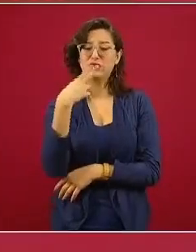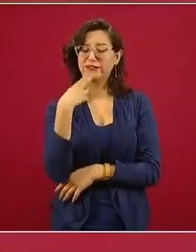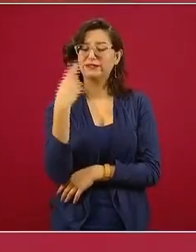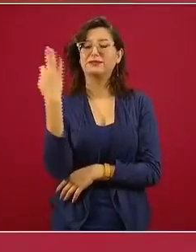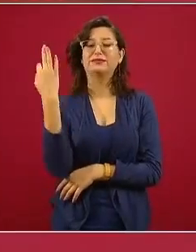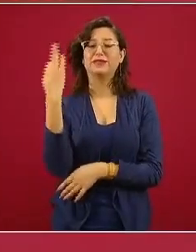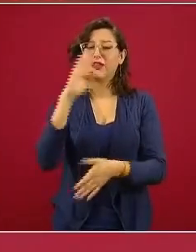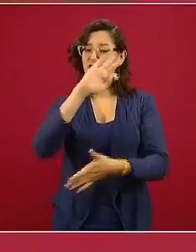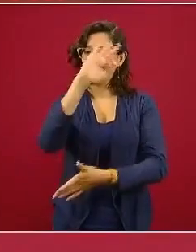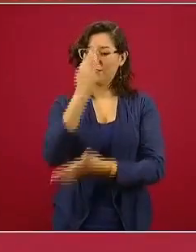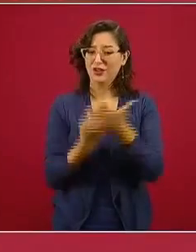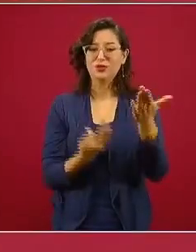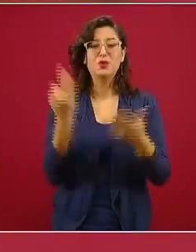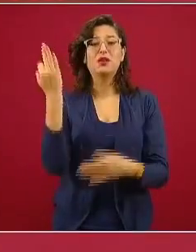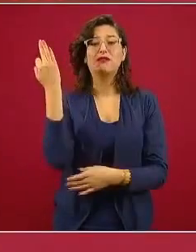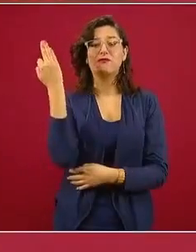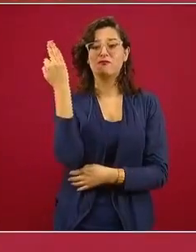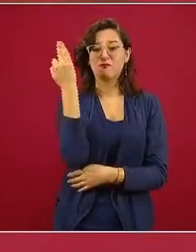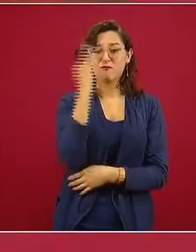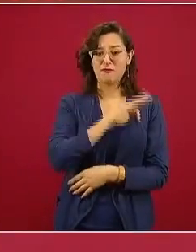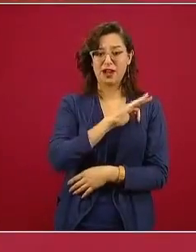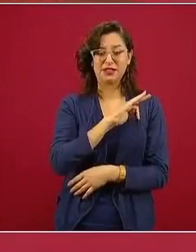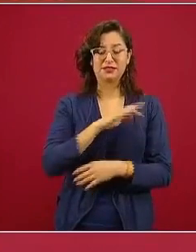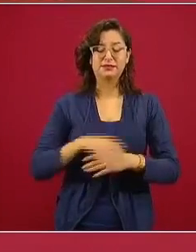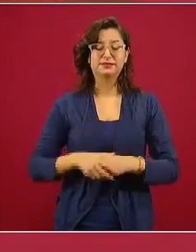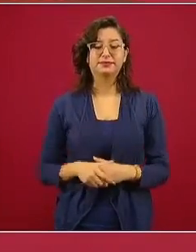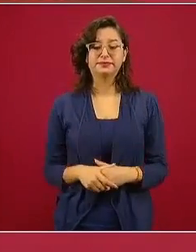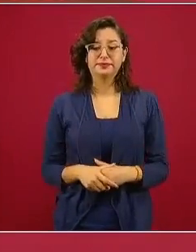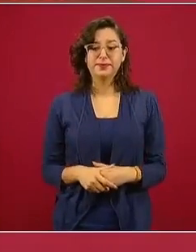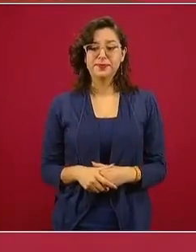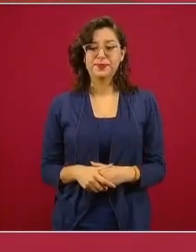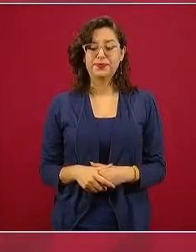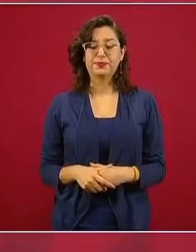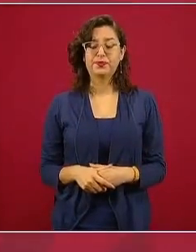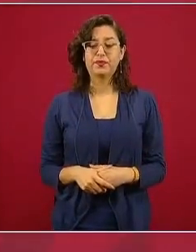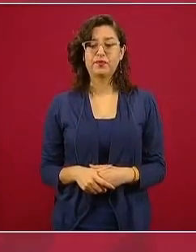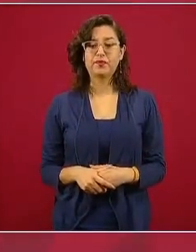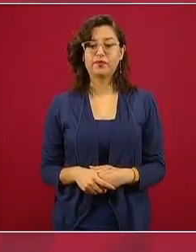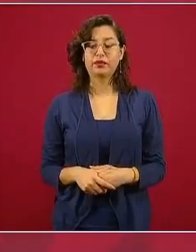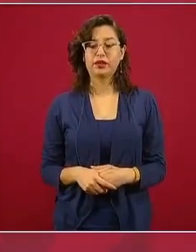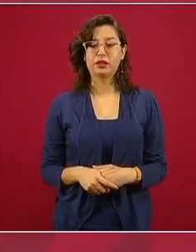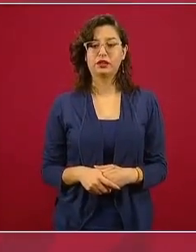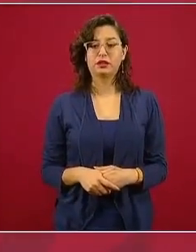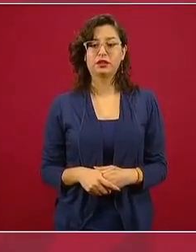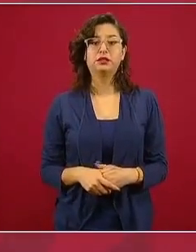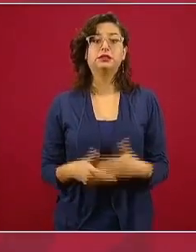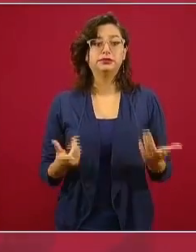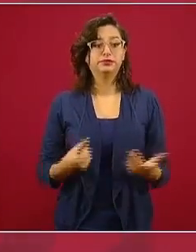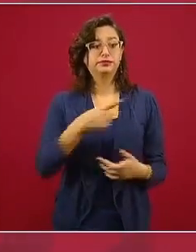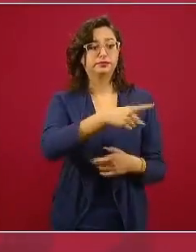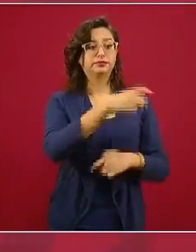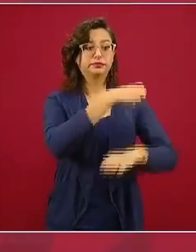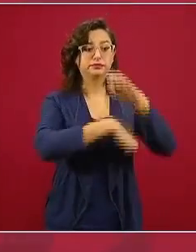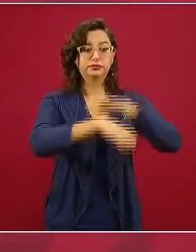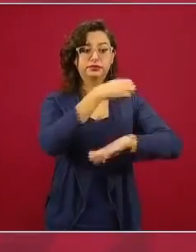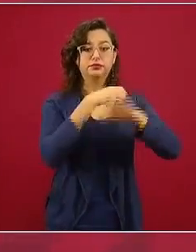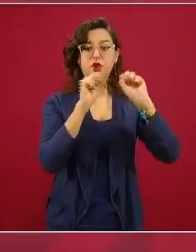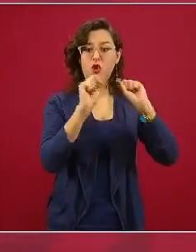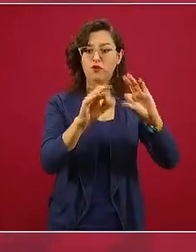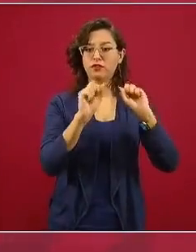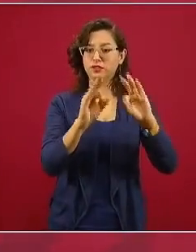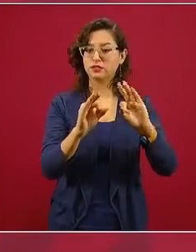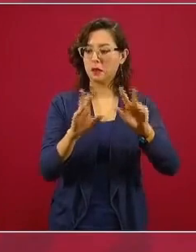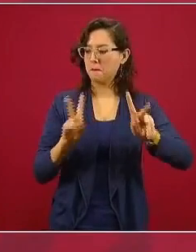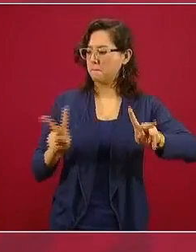dice el presidente, en el caso de los operadores, de los que ofrecen la factura, saben